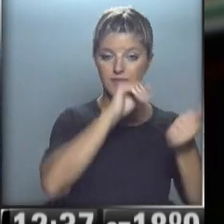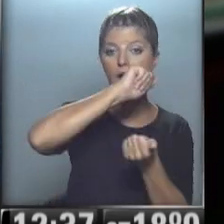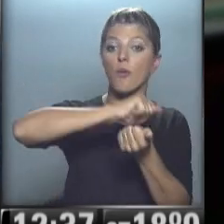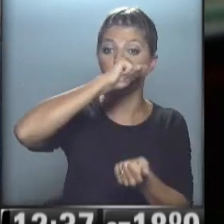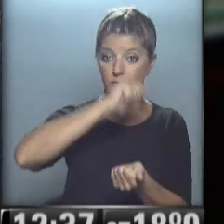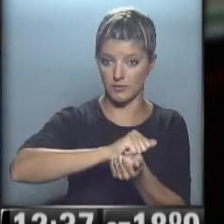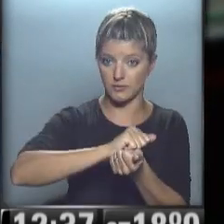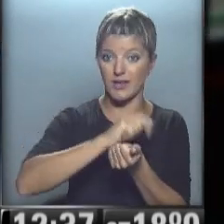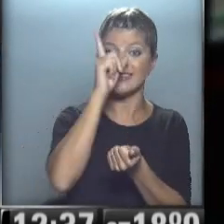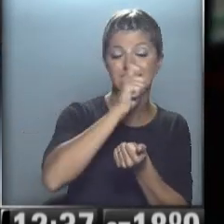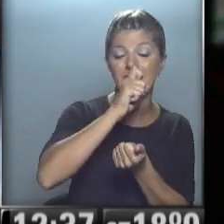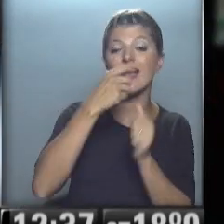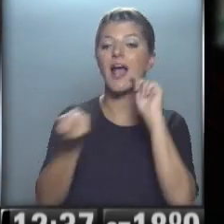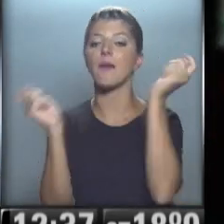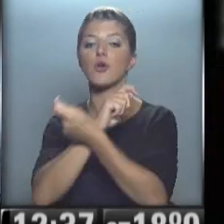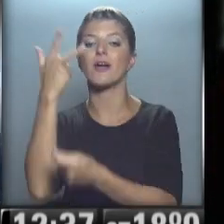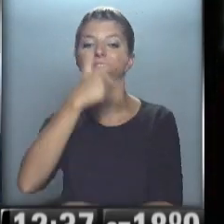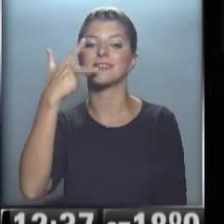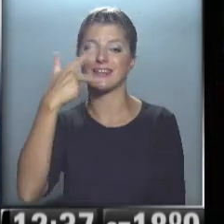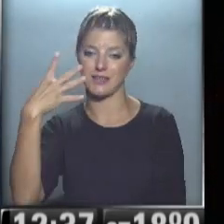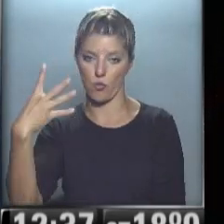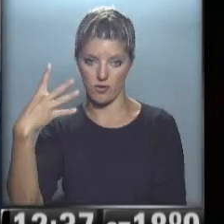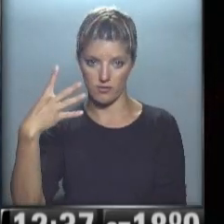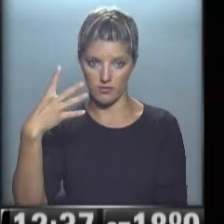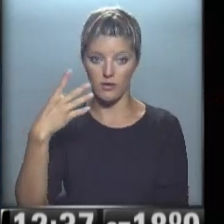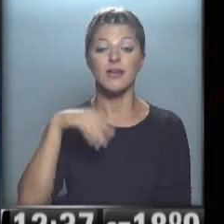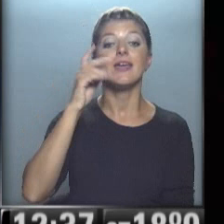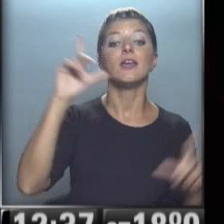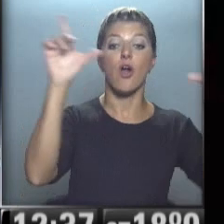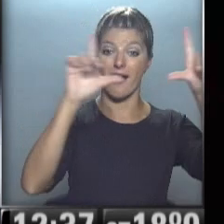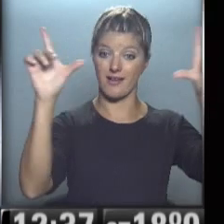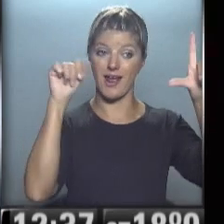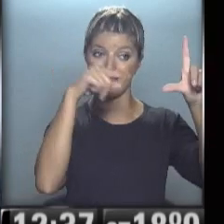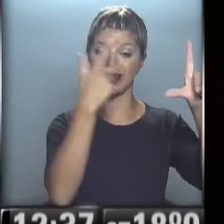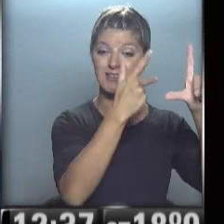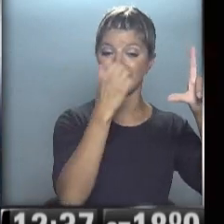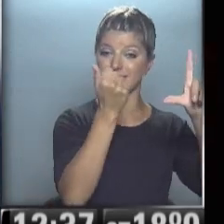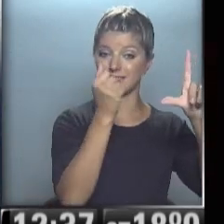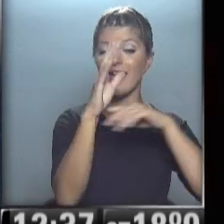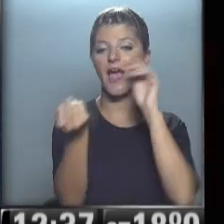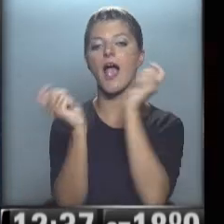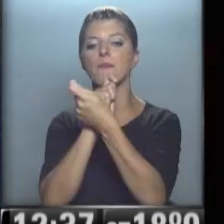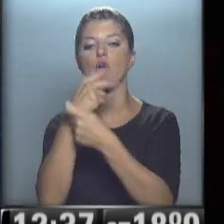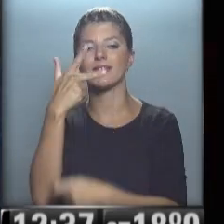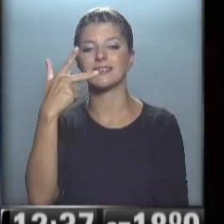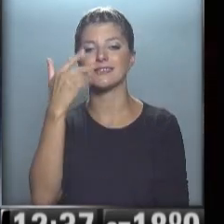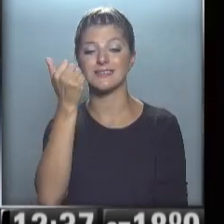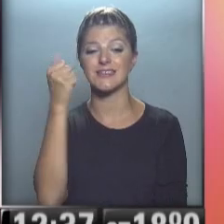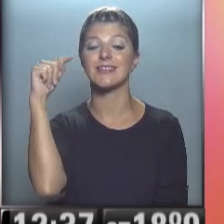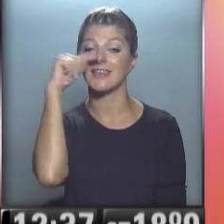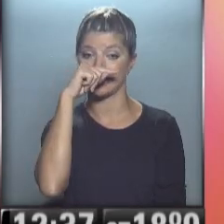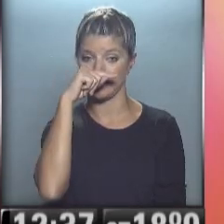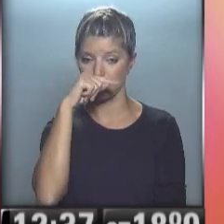impresas de poco más de 100 a 334 y los canales de televisión de 36 a